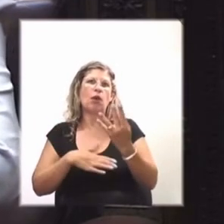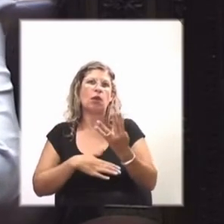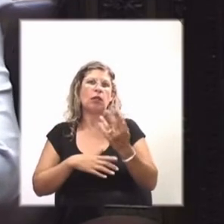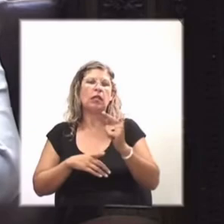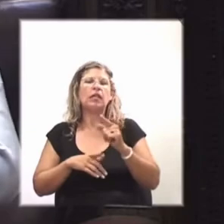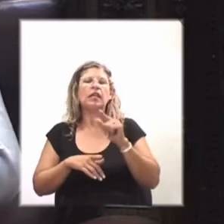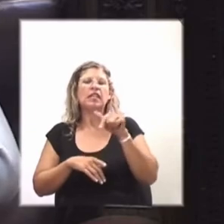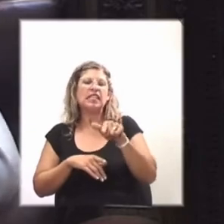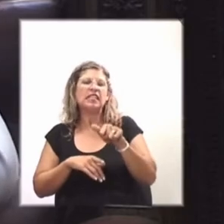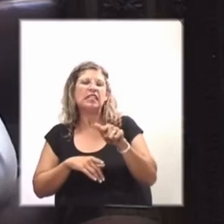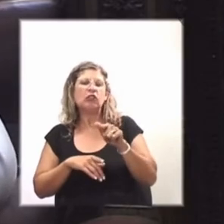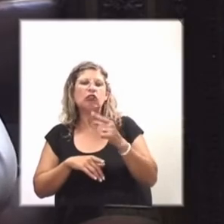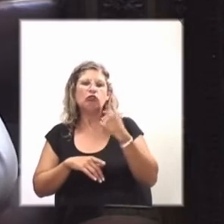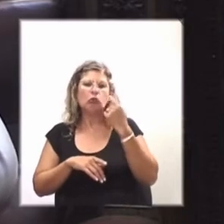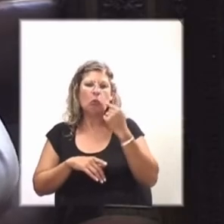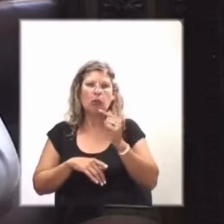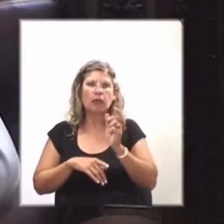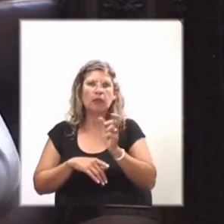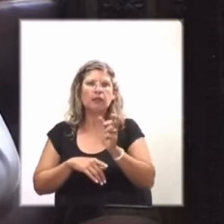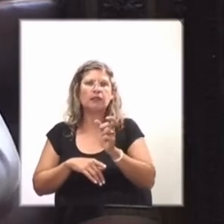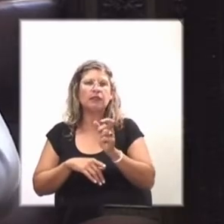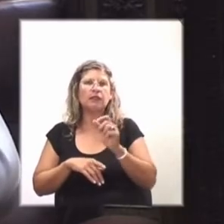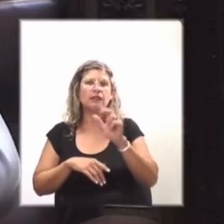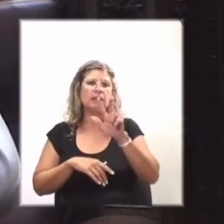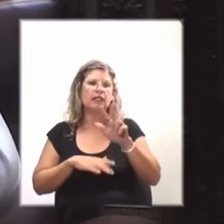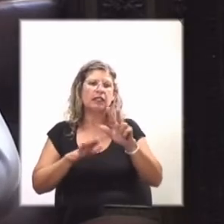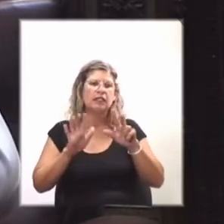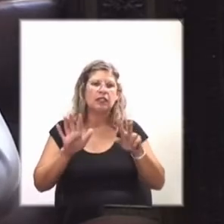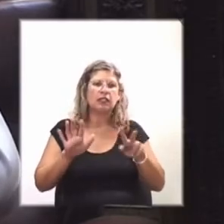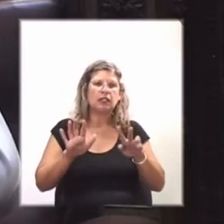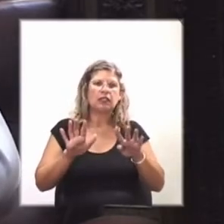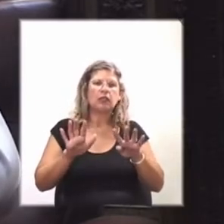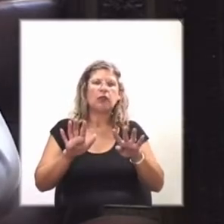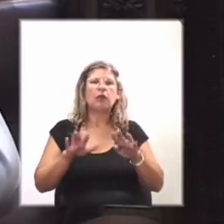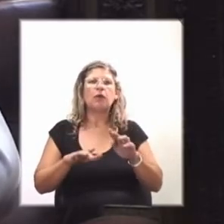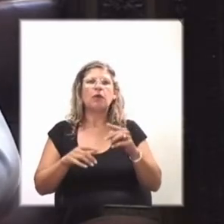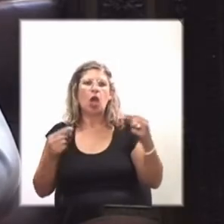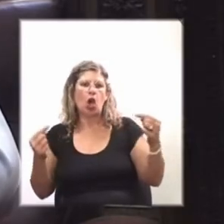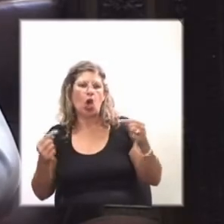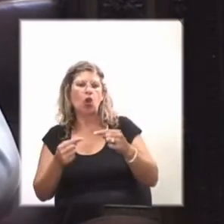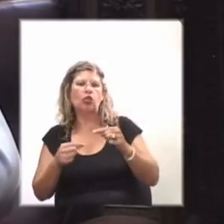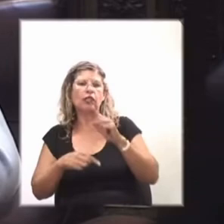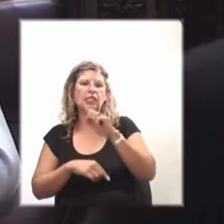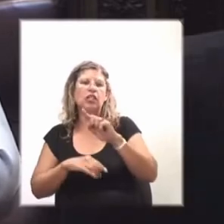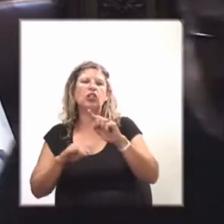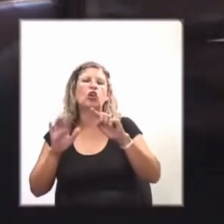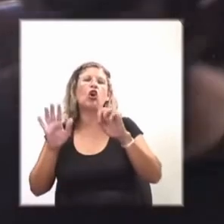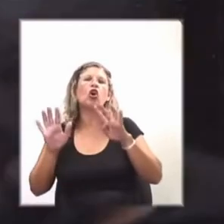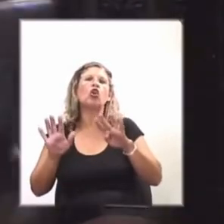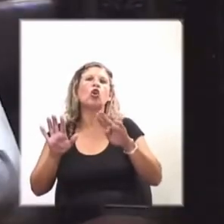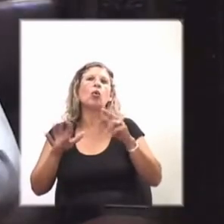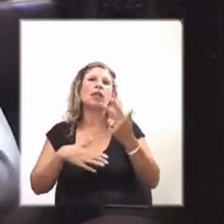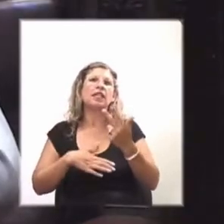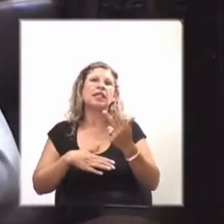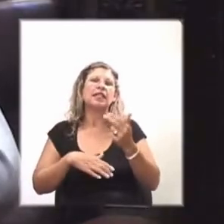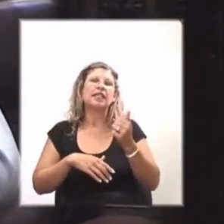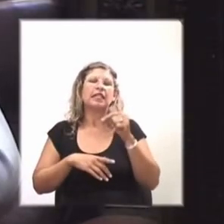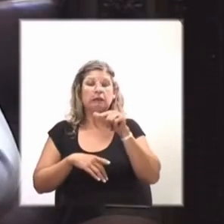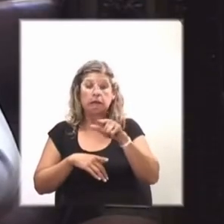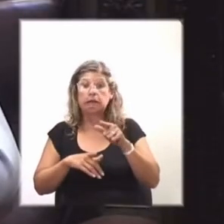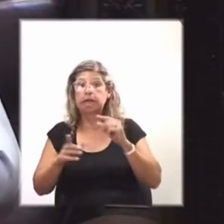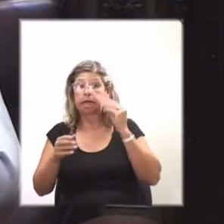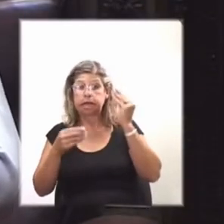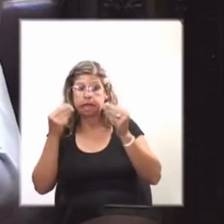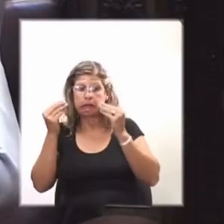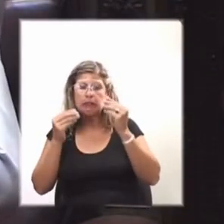esas cifras, 39 contra 193, da la pauta preocupante de cómo